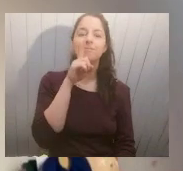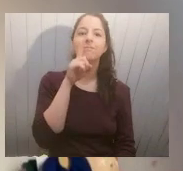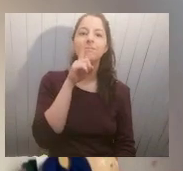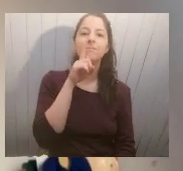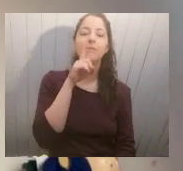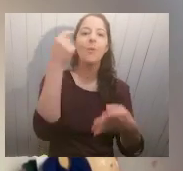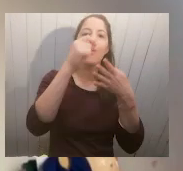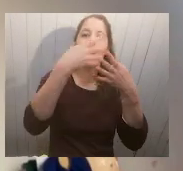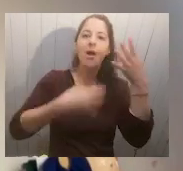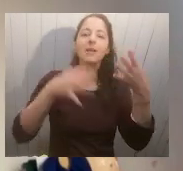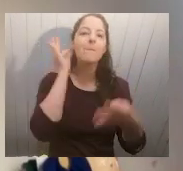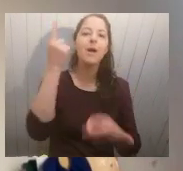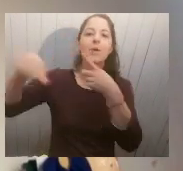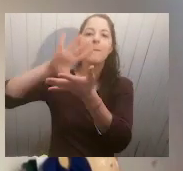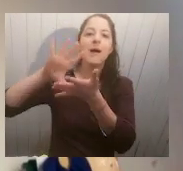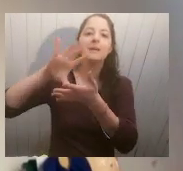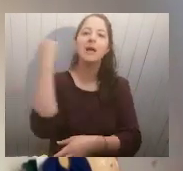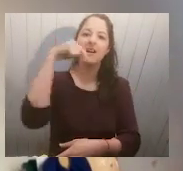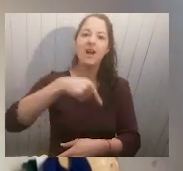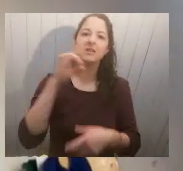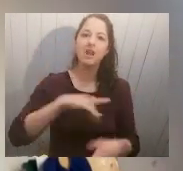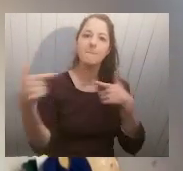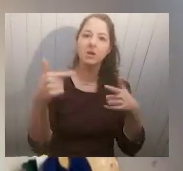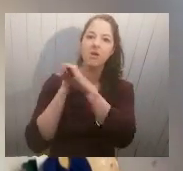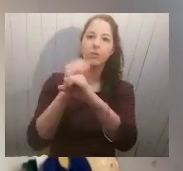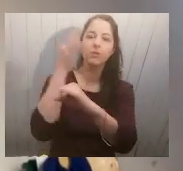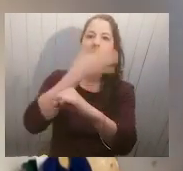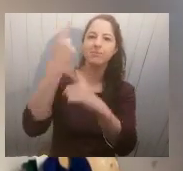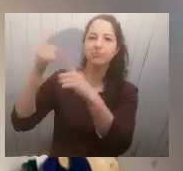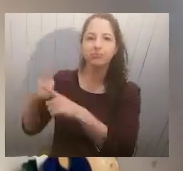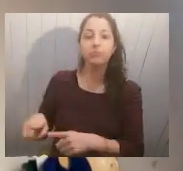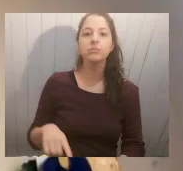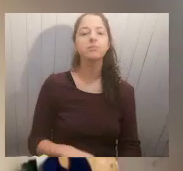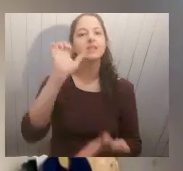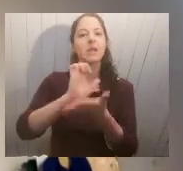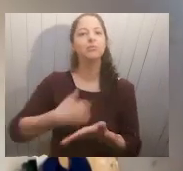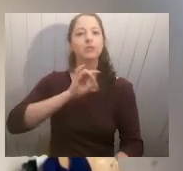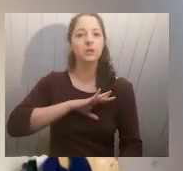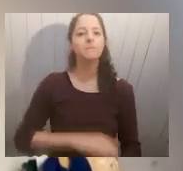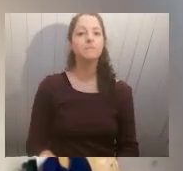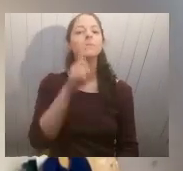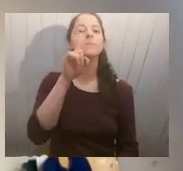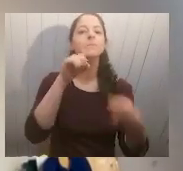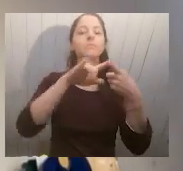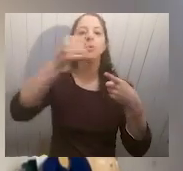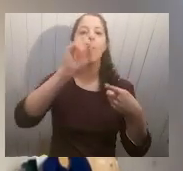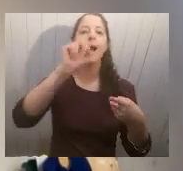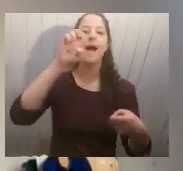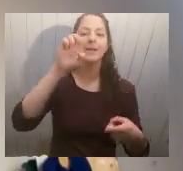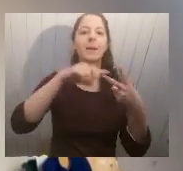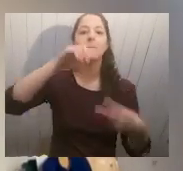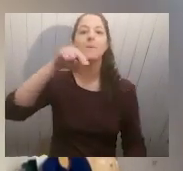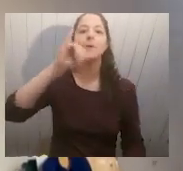políticas racistas del Estado de Chile: Joan Florville, Monise Joseph y Rebeca Pierre. Volvemos